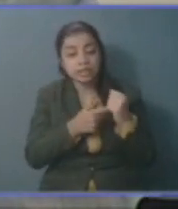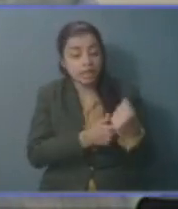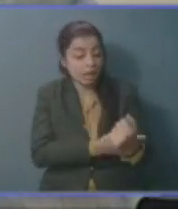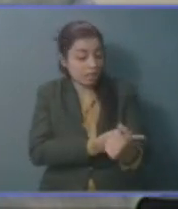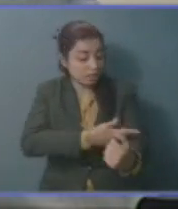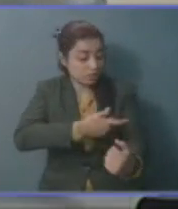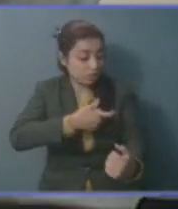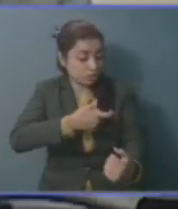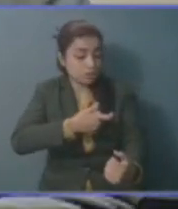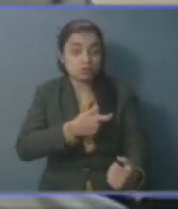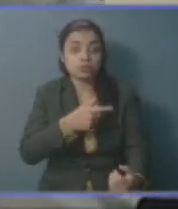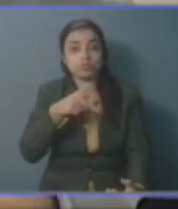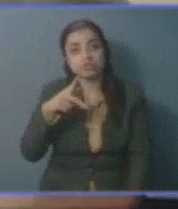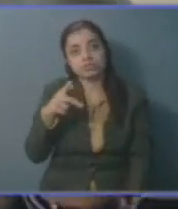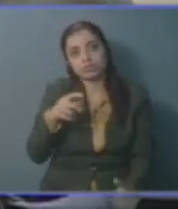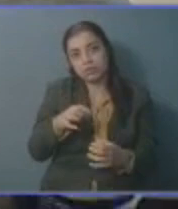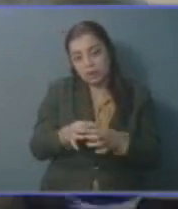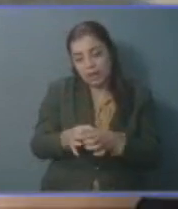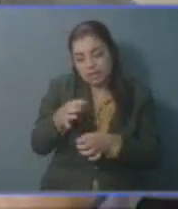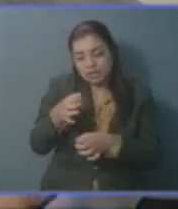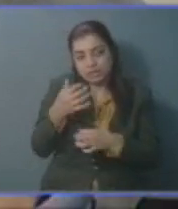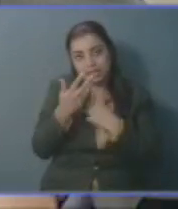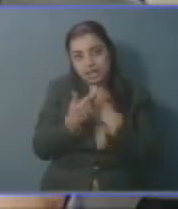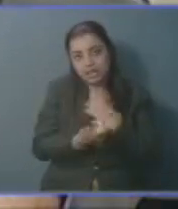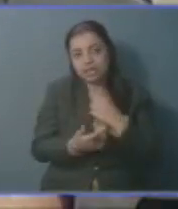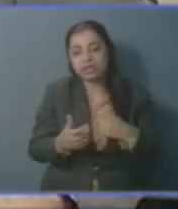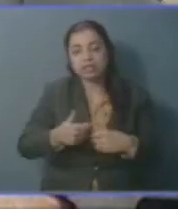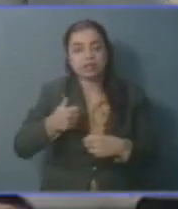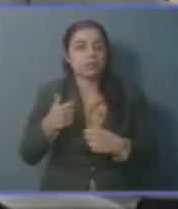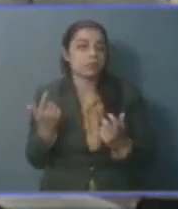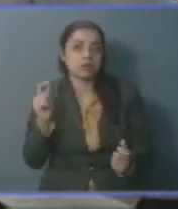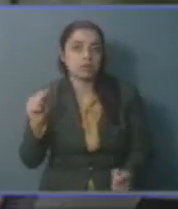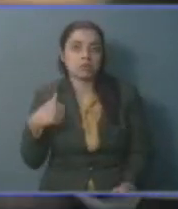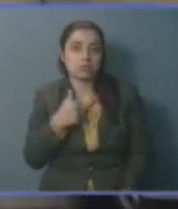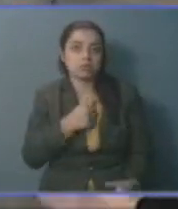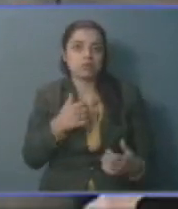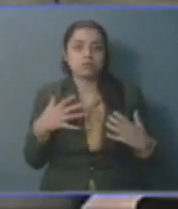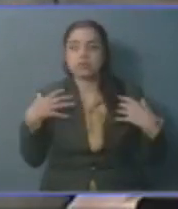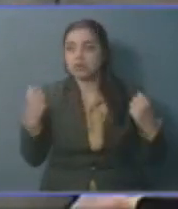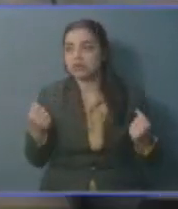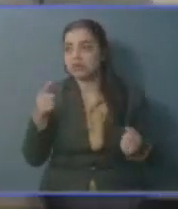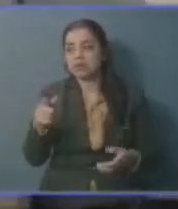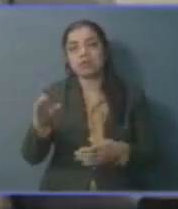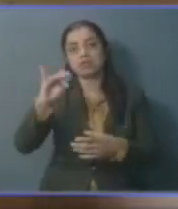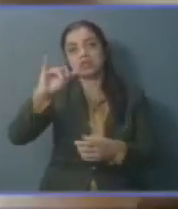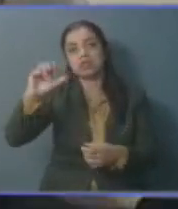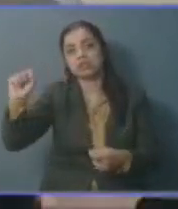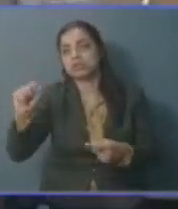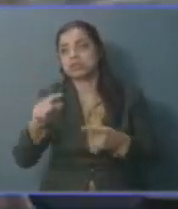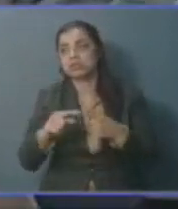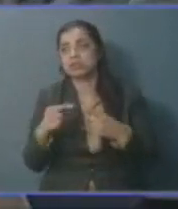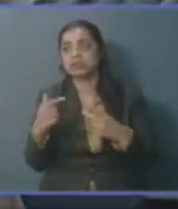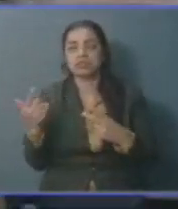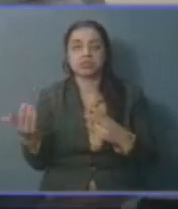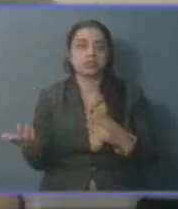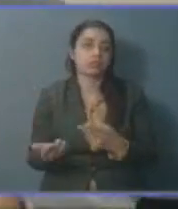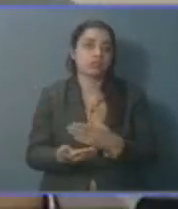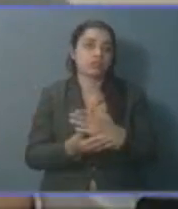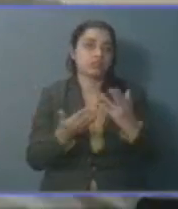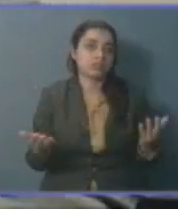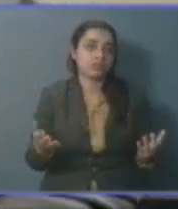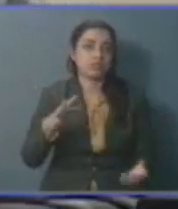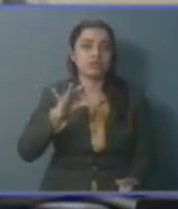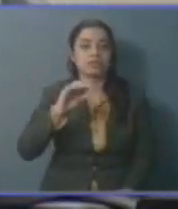del plasma, porque podría no necesariamente hacerlo el Ministerio de Salud, lo puede hacer el Seguro Social, se puede hacer a través de